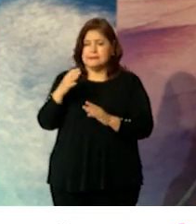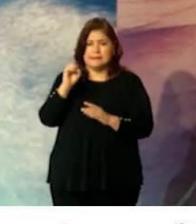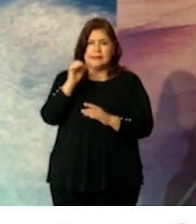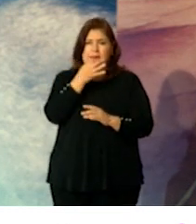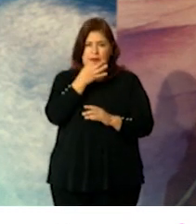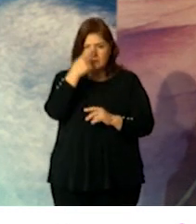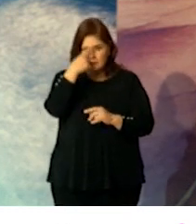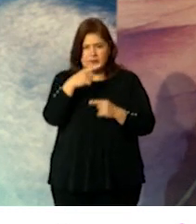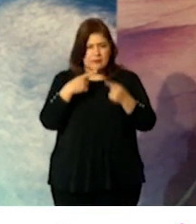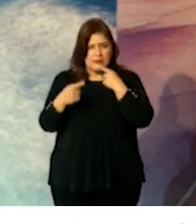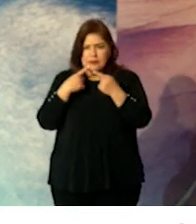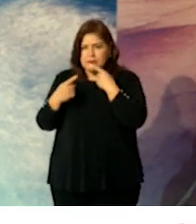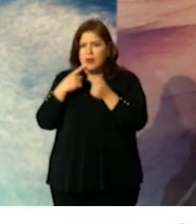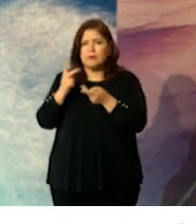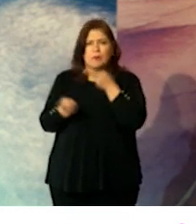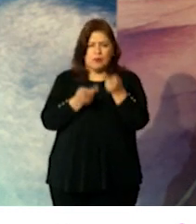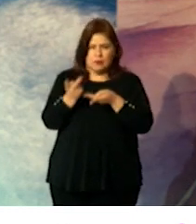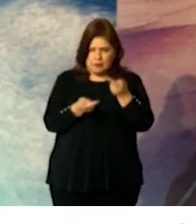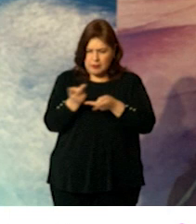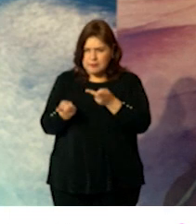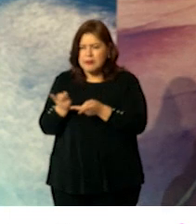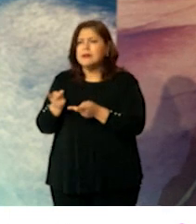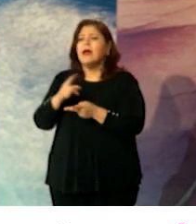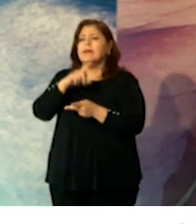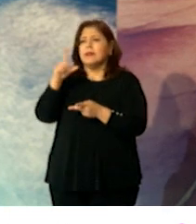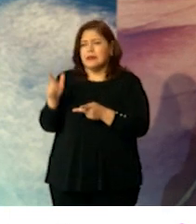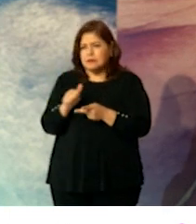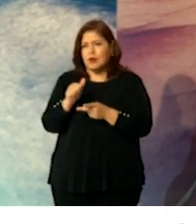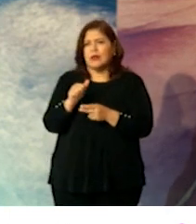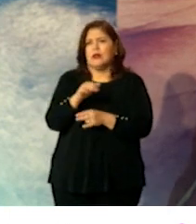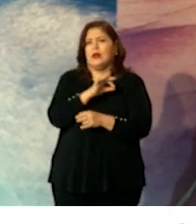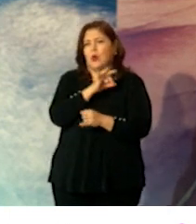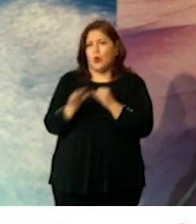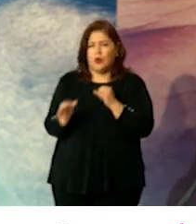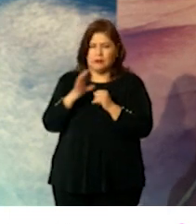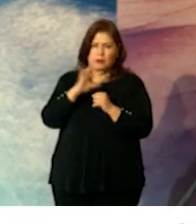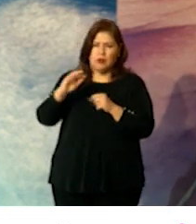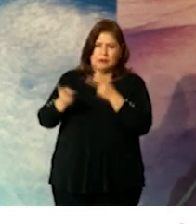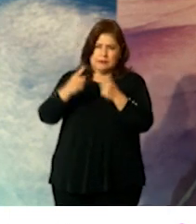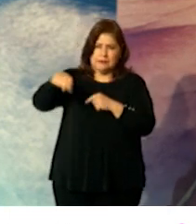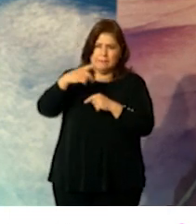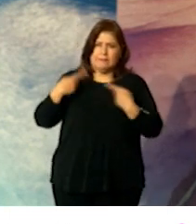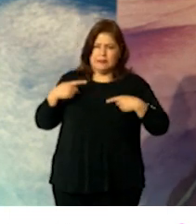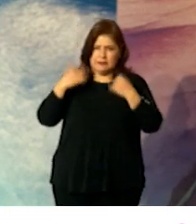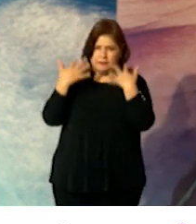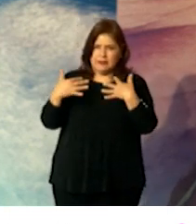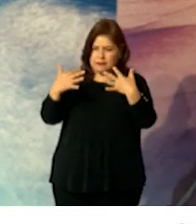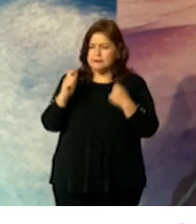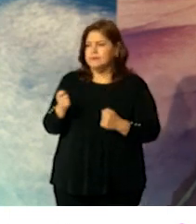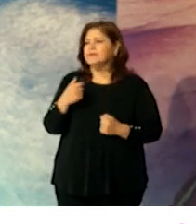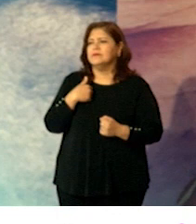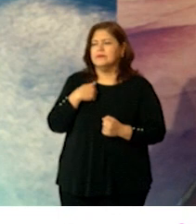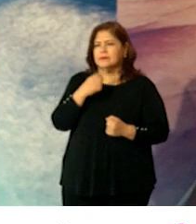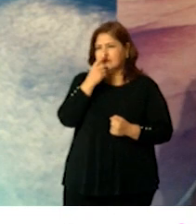dialogando en un formato de bloque de preguntas y cerraremos con un espacio de preguntas por parte de la audiencia. Les recuerdo a